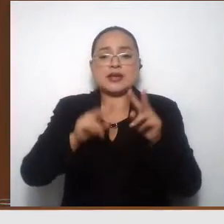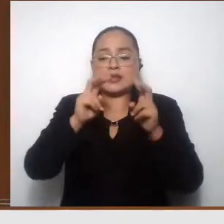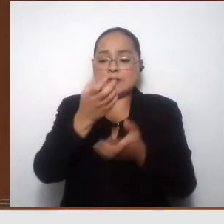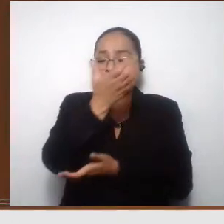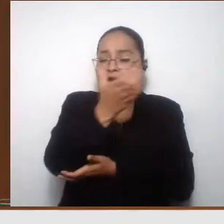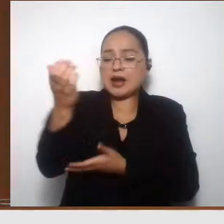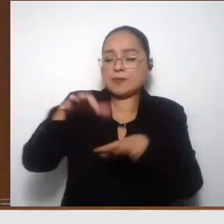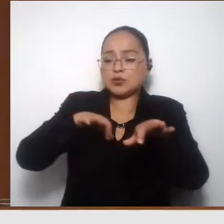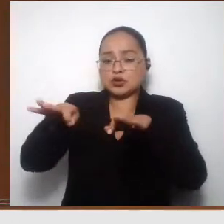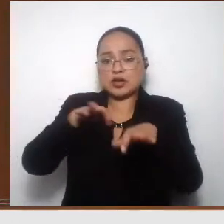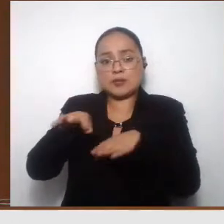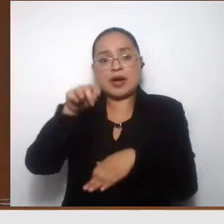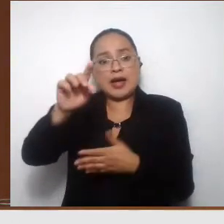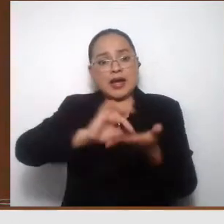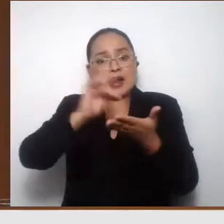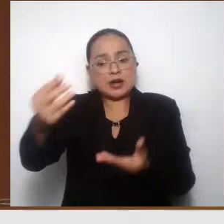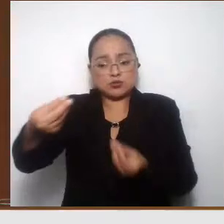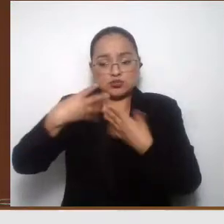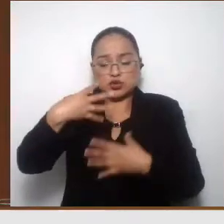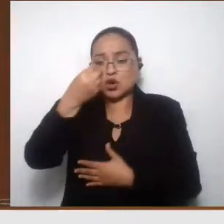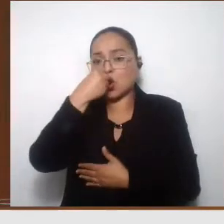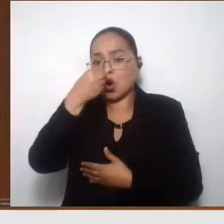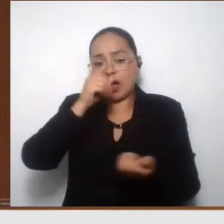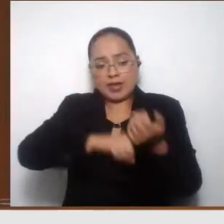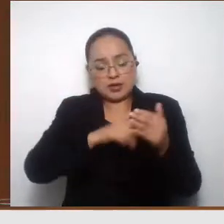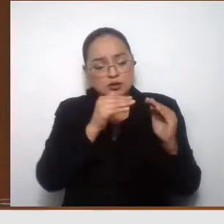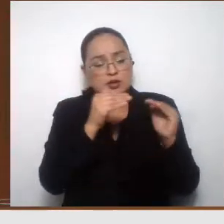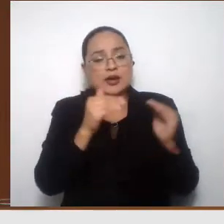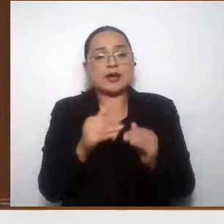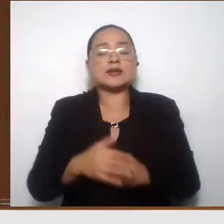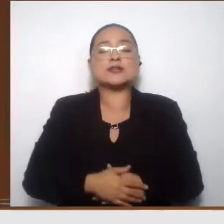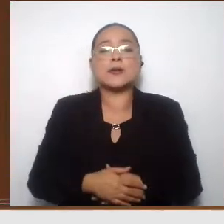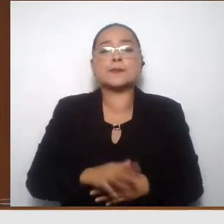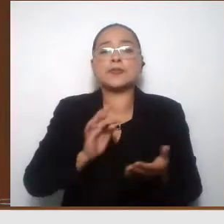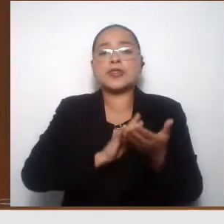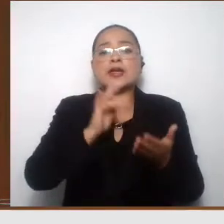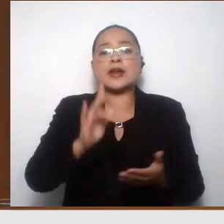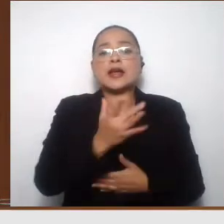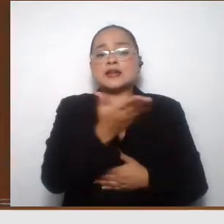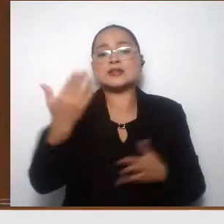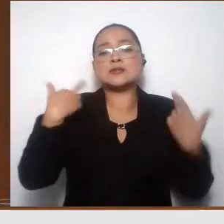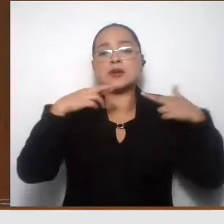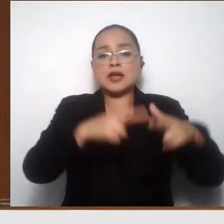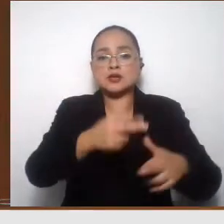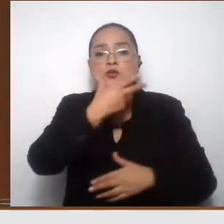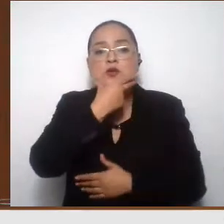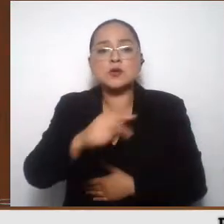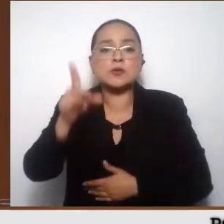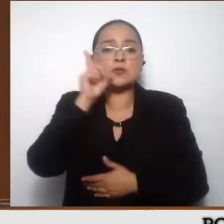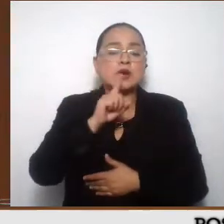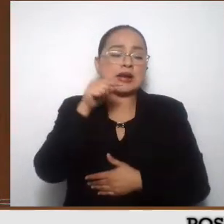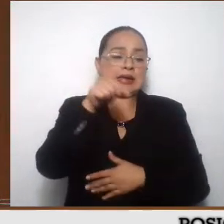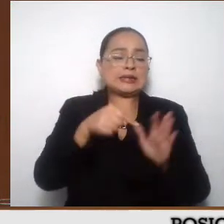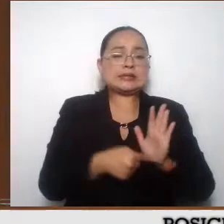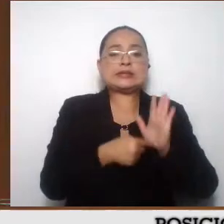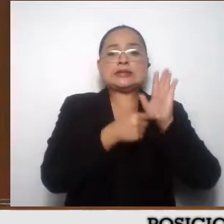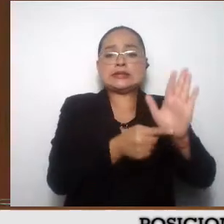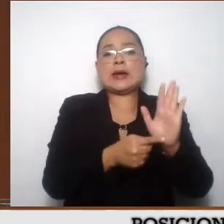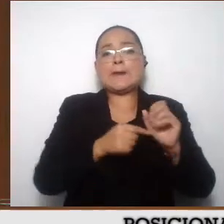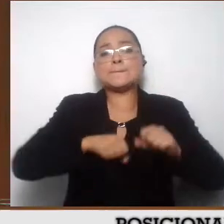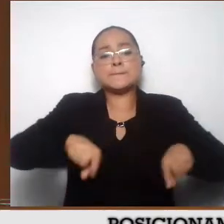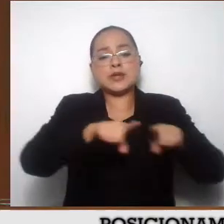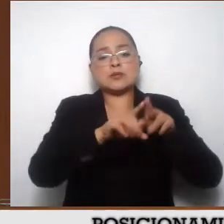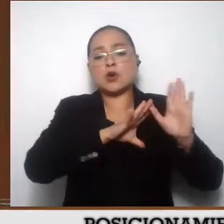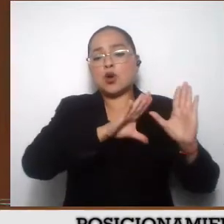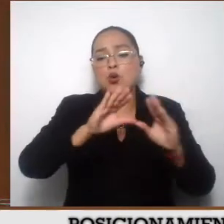a ellos tenemos alimentos en nuestras mesas, a las y los maestros que son ejemplos e instructores de